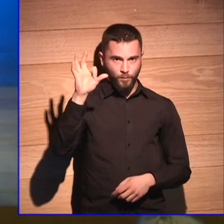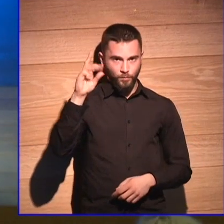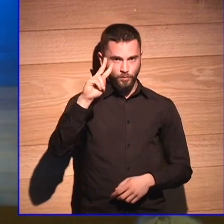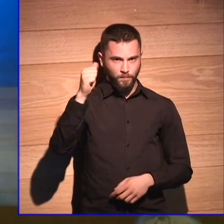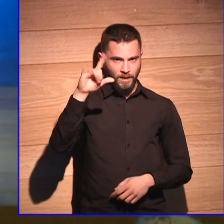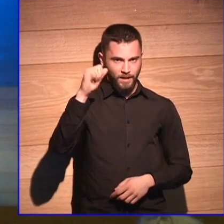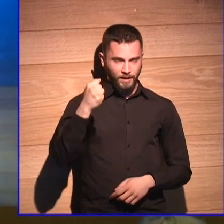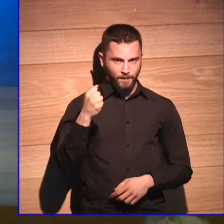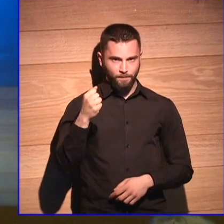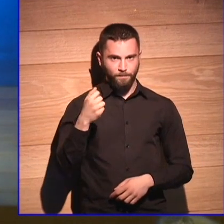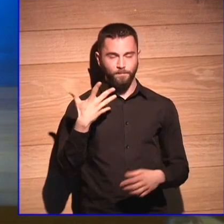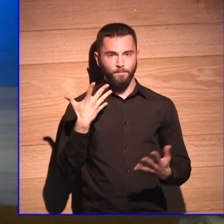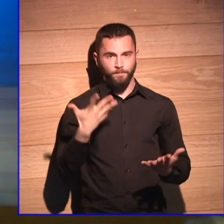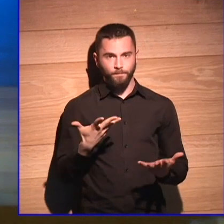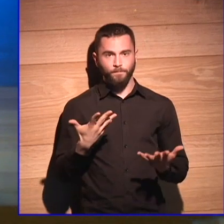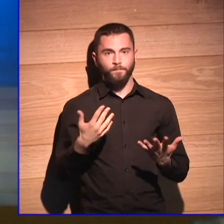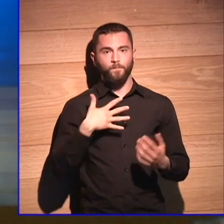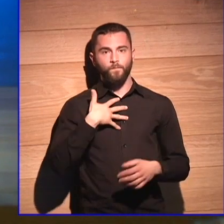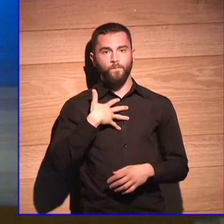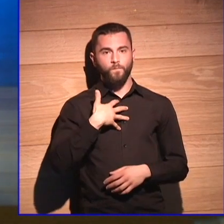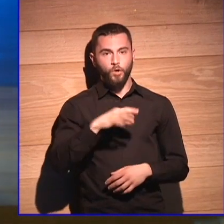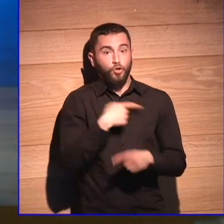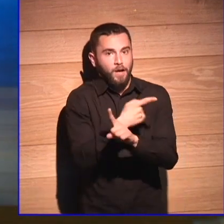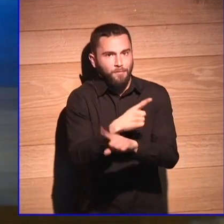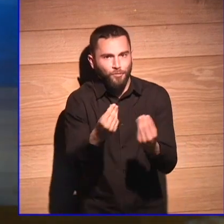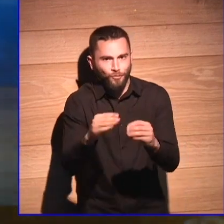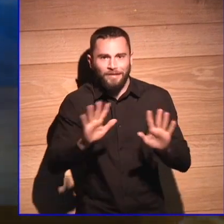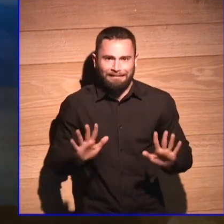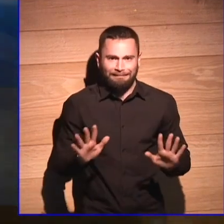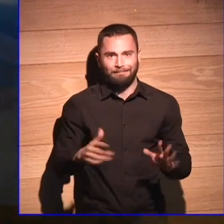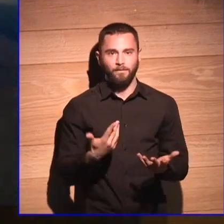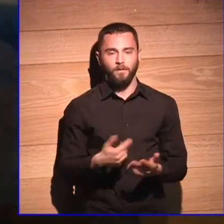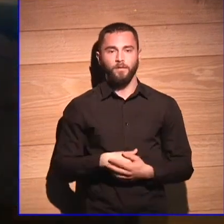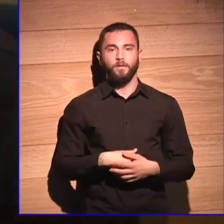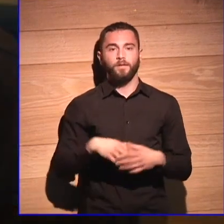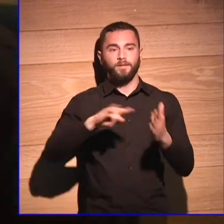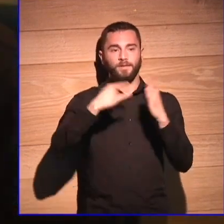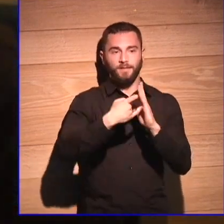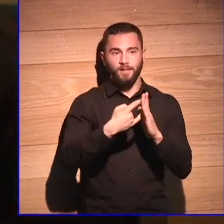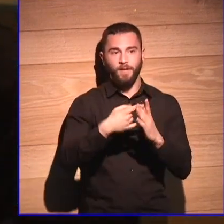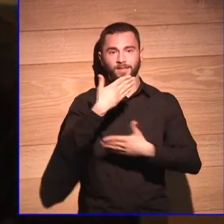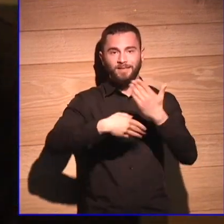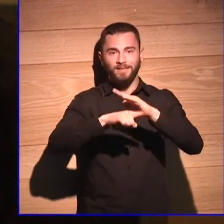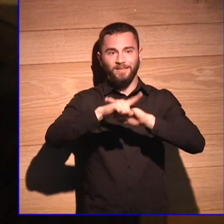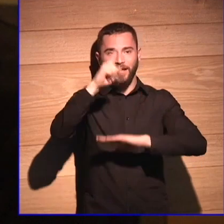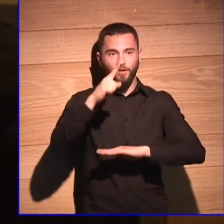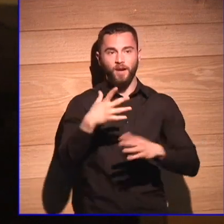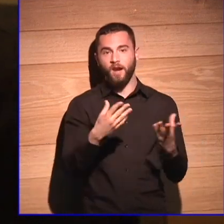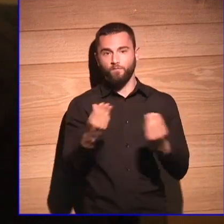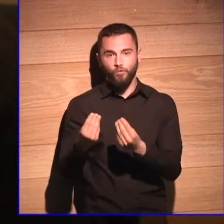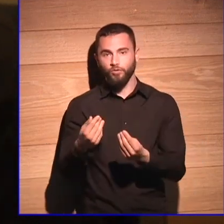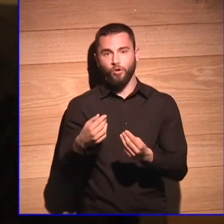que creo que pueden desarrollar, joder, qué nervioso estoy, desarrollarse un montón de sistemas que directamente echen a gente a la